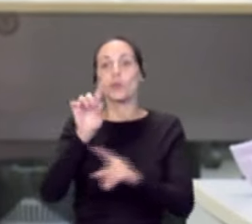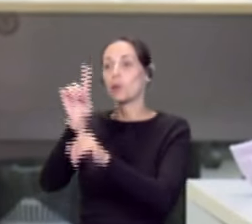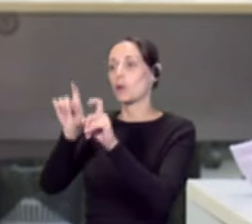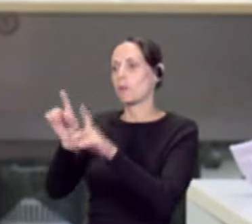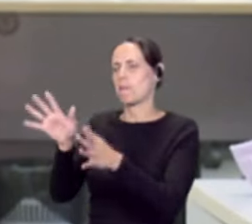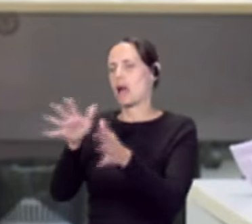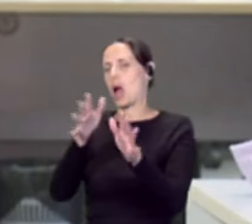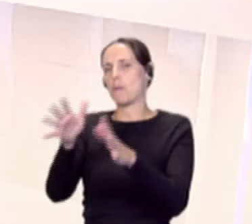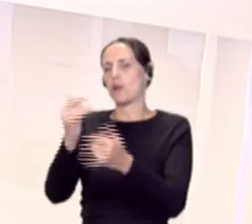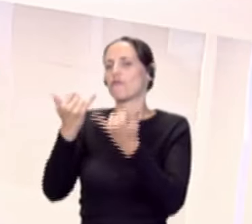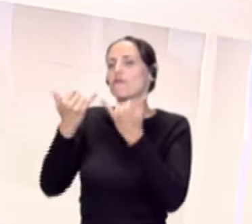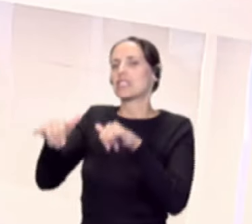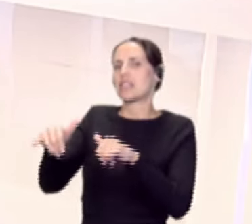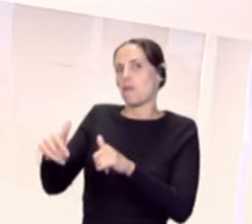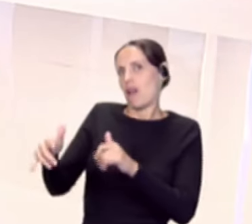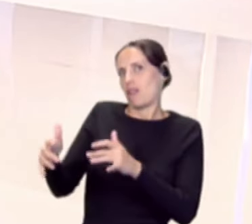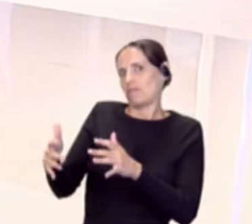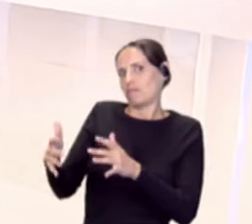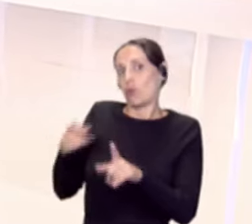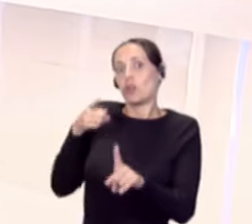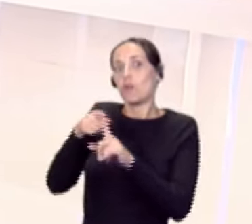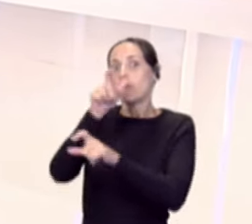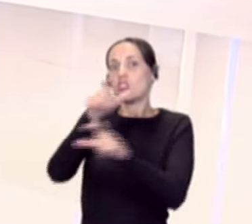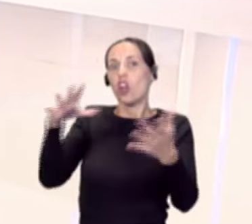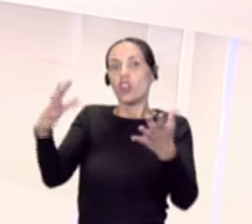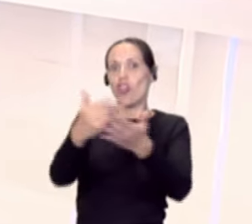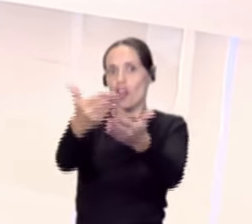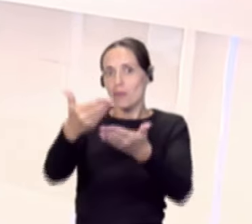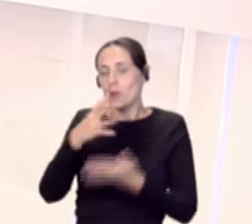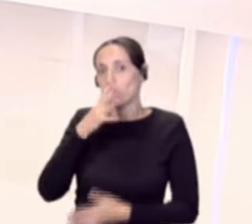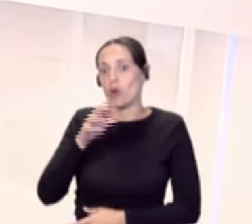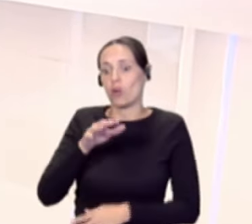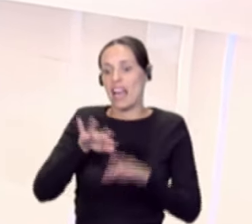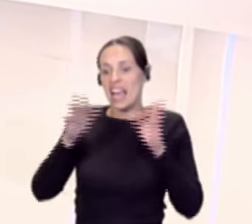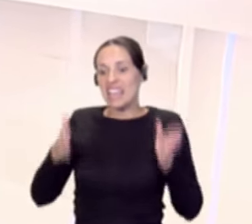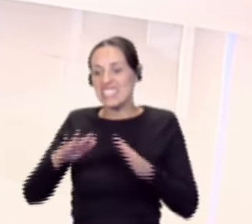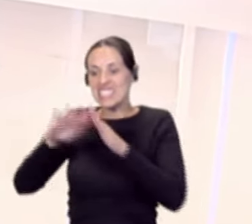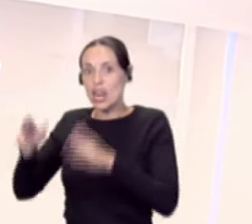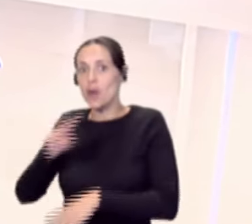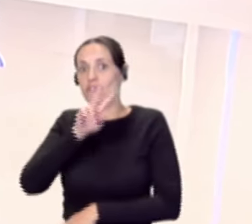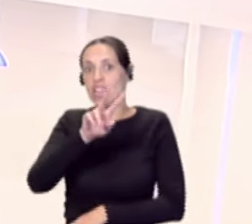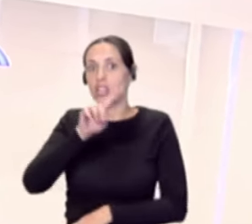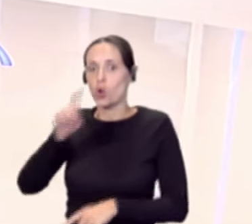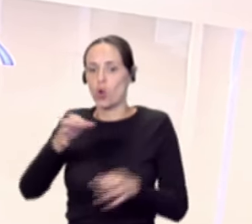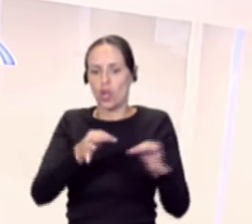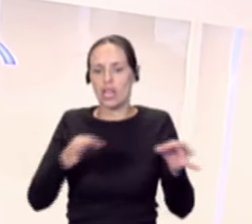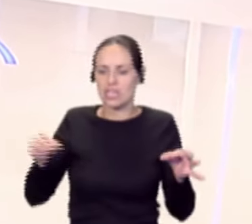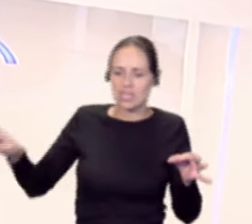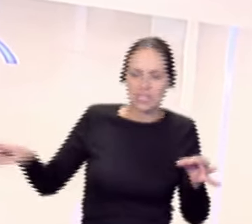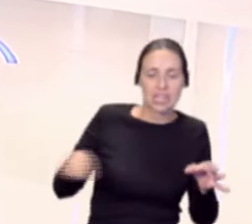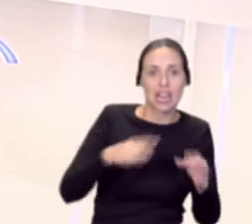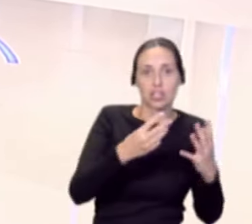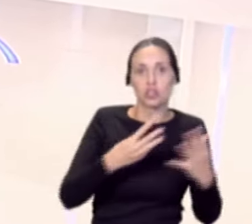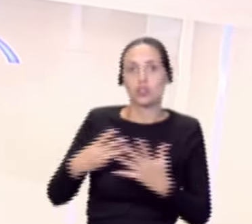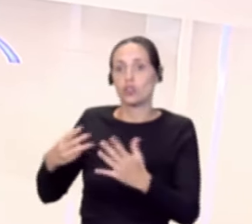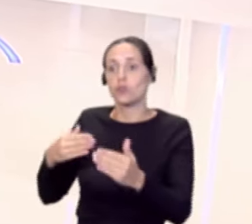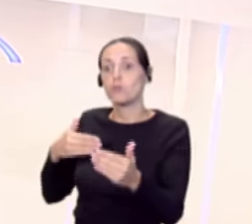rasgos por este festival para invitar a todo el mundo, 21 escenarios repartidos por las 8 islas, comienza el próximo mes de enero.